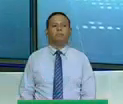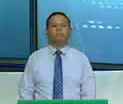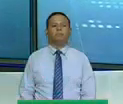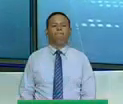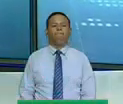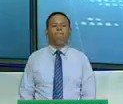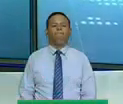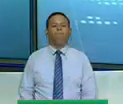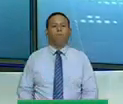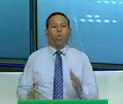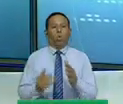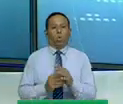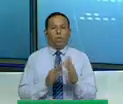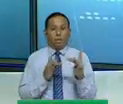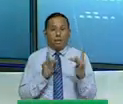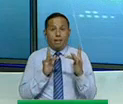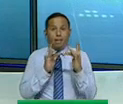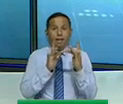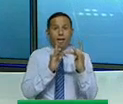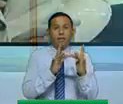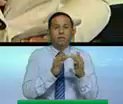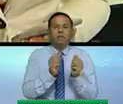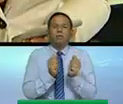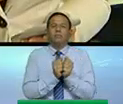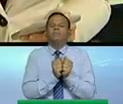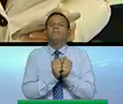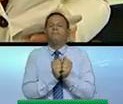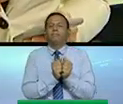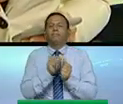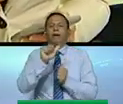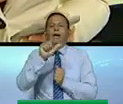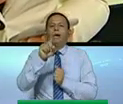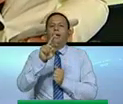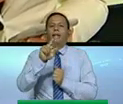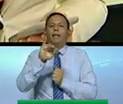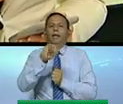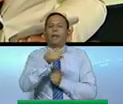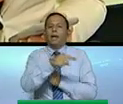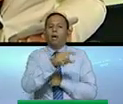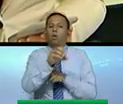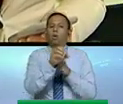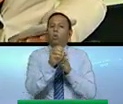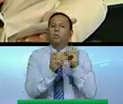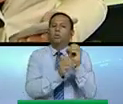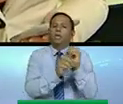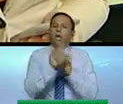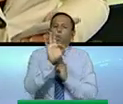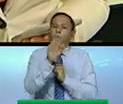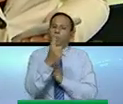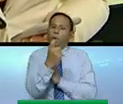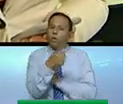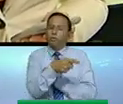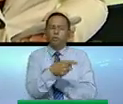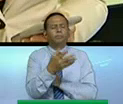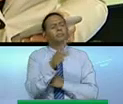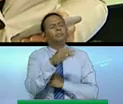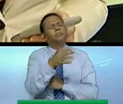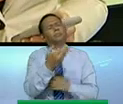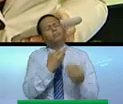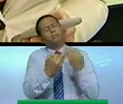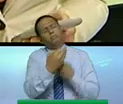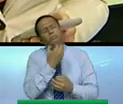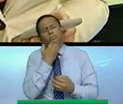Retomamos el enlace en vivo con Adriana Peralta, quien se encuentra en el EQ911. Adriana, por favor, actualízanos la información